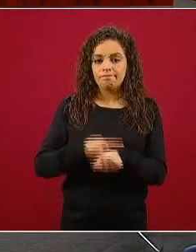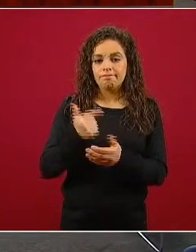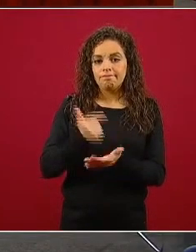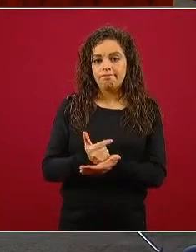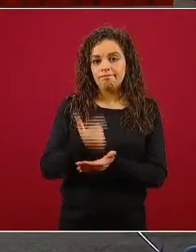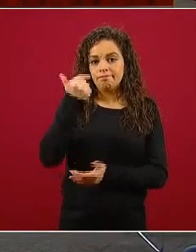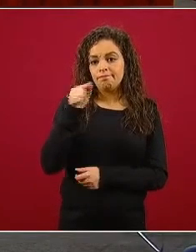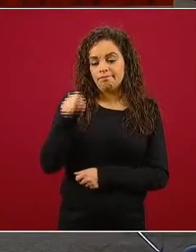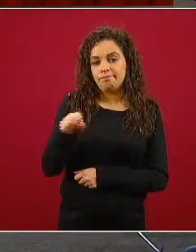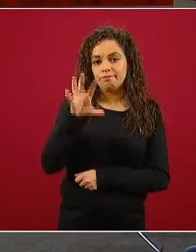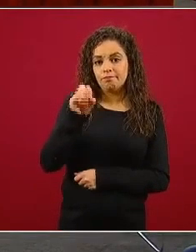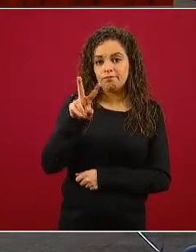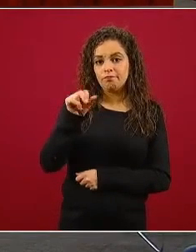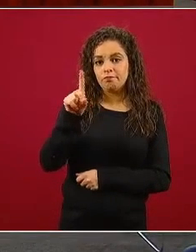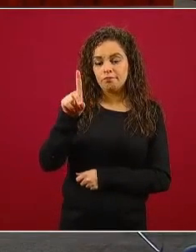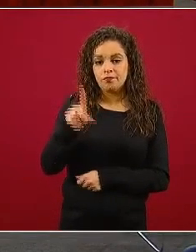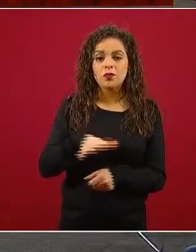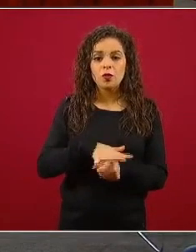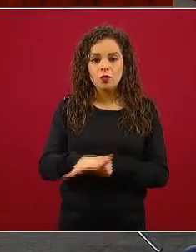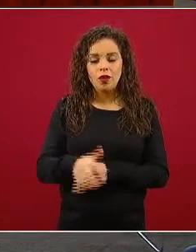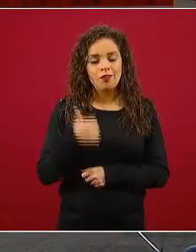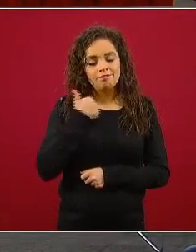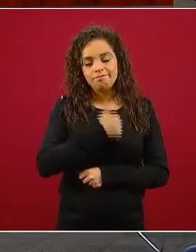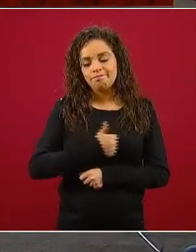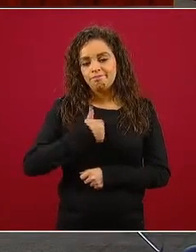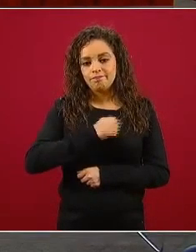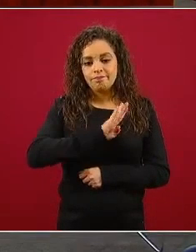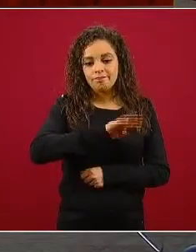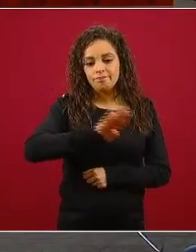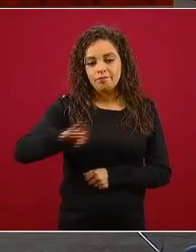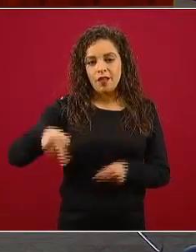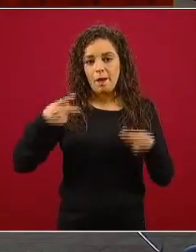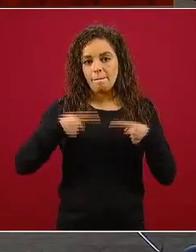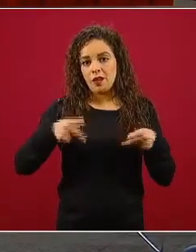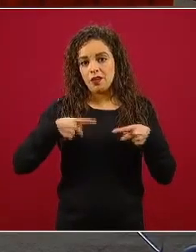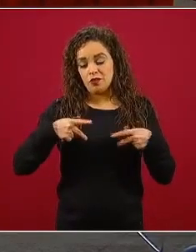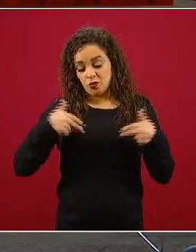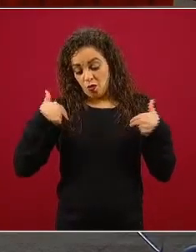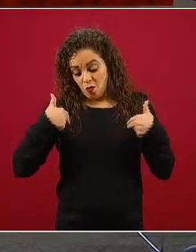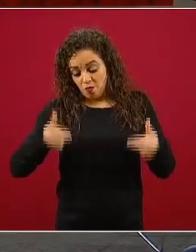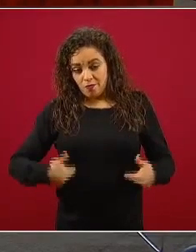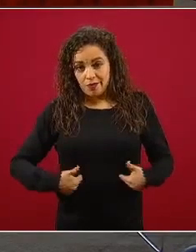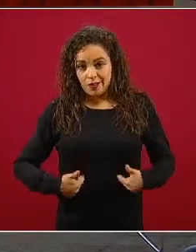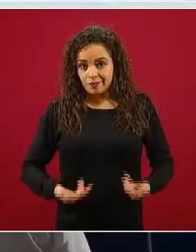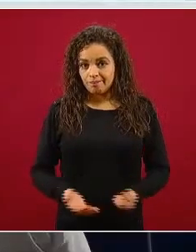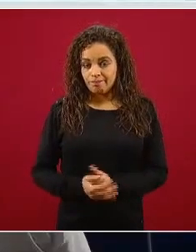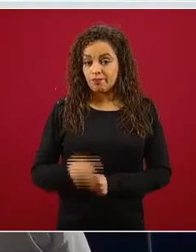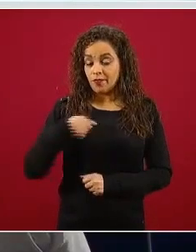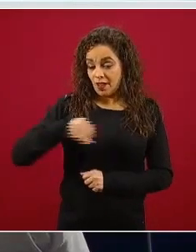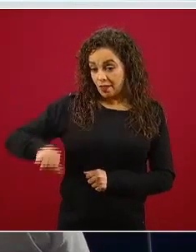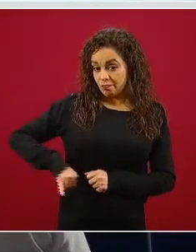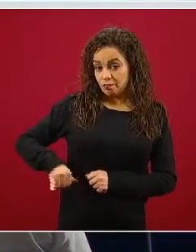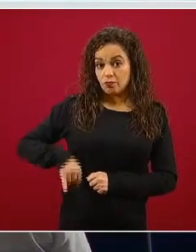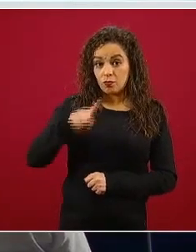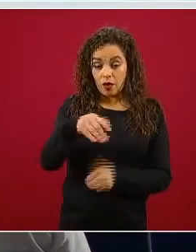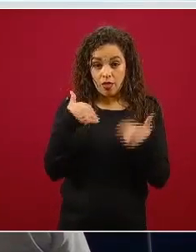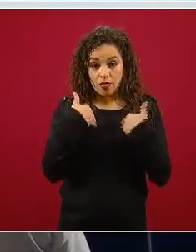COVID, y es la mortalidad, la pérdida de vidas humanas. Aunque aquí me interesa dejar en claro